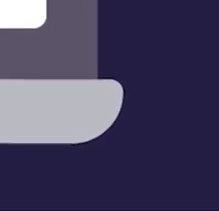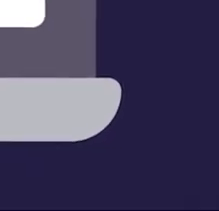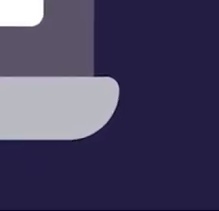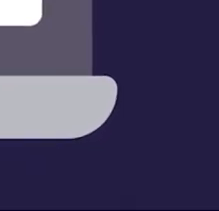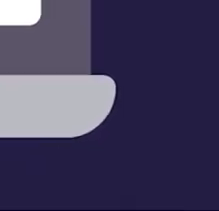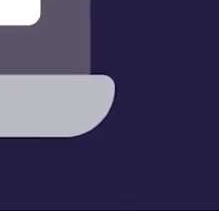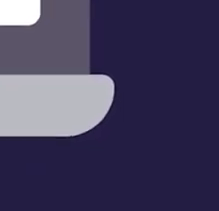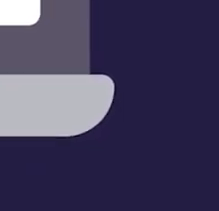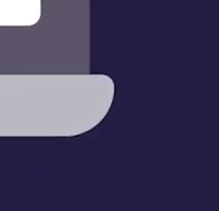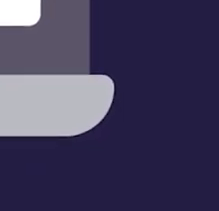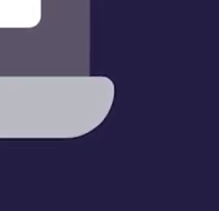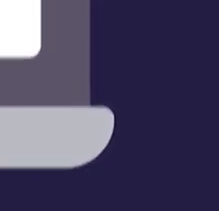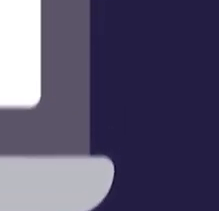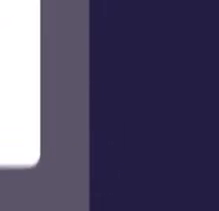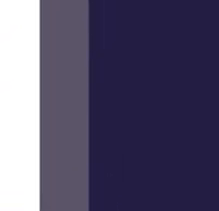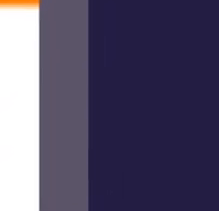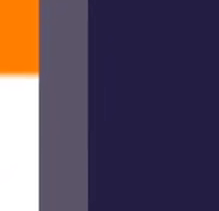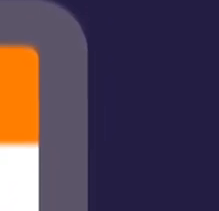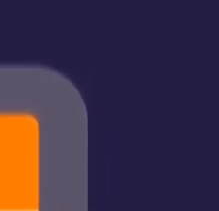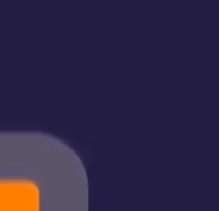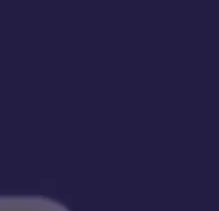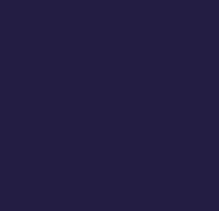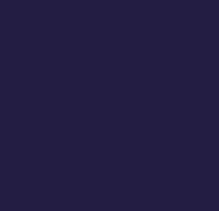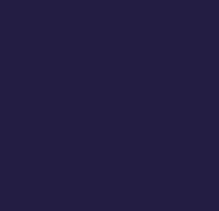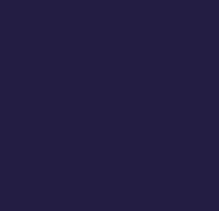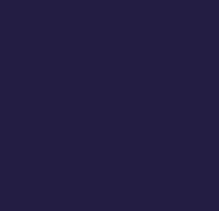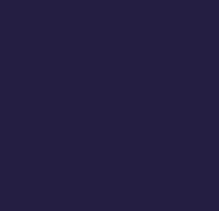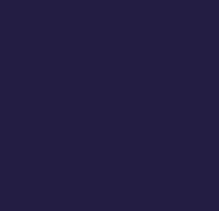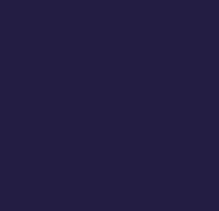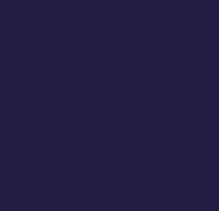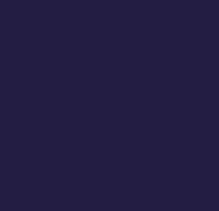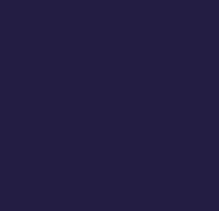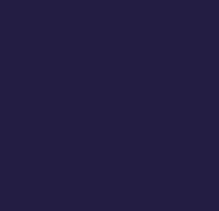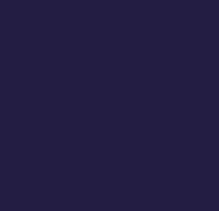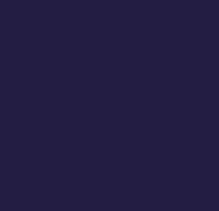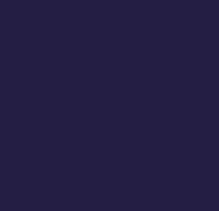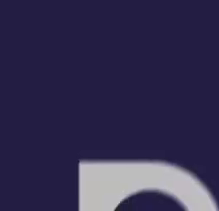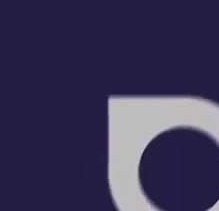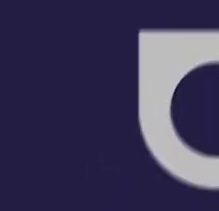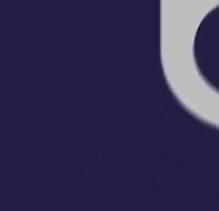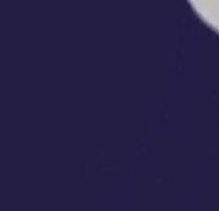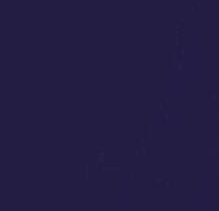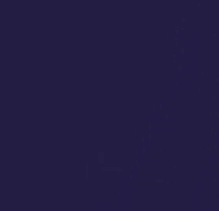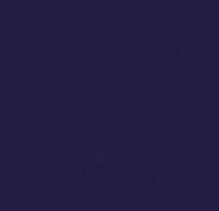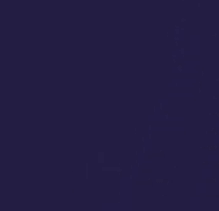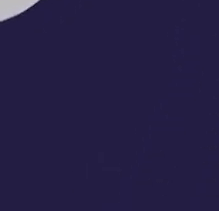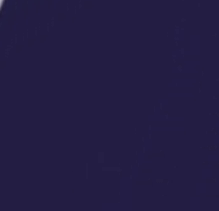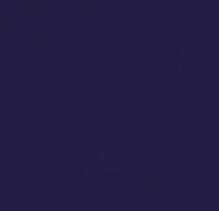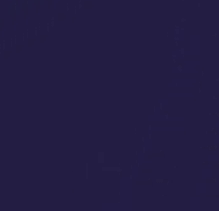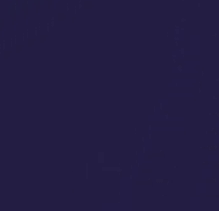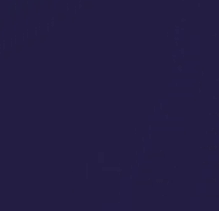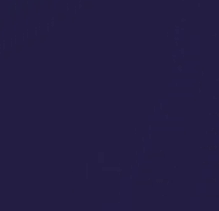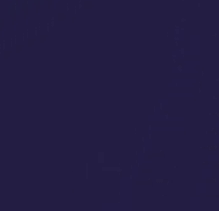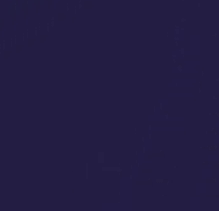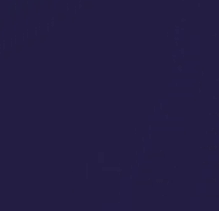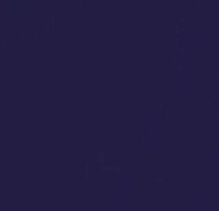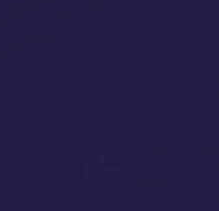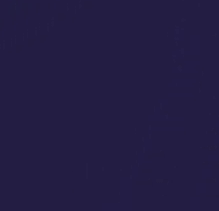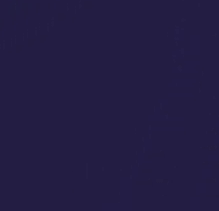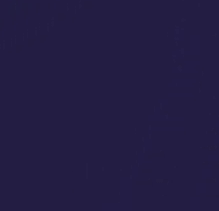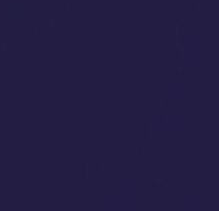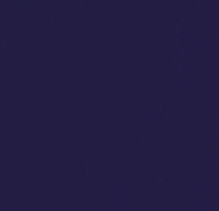recrear la igualdad y equidad entre las personas. Encuéntralos, úsalos y crea. Evita el uso de estos recursos gráficos.